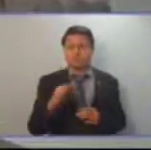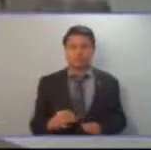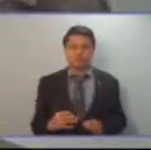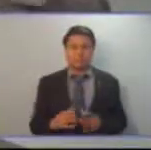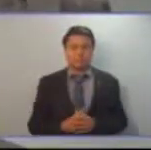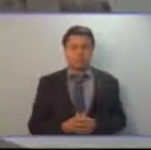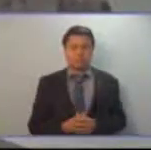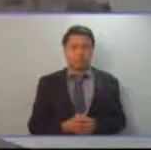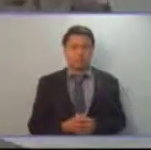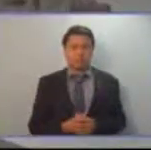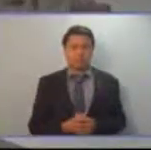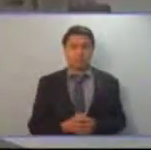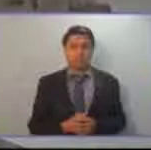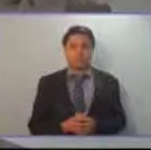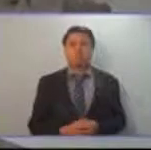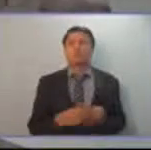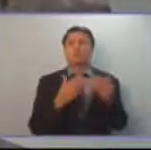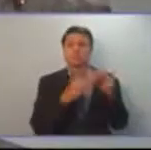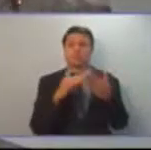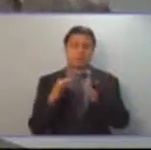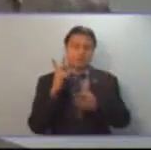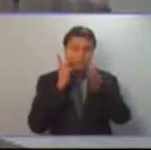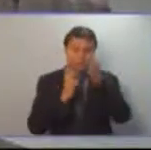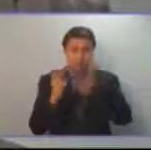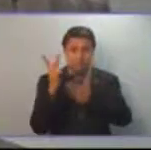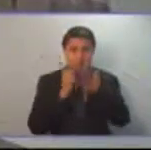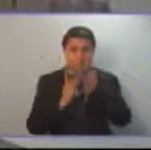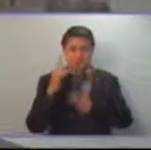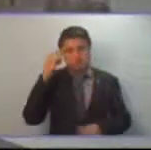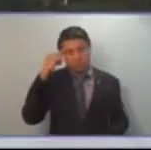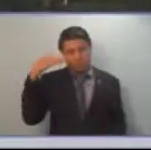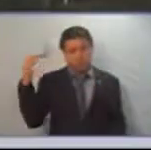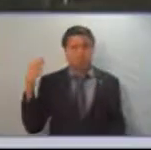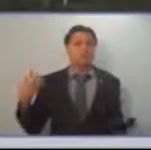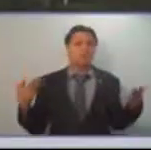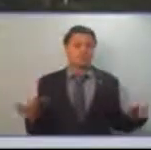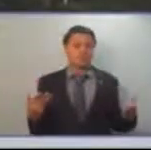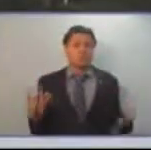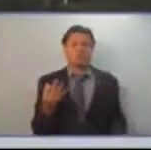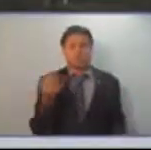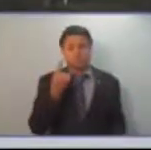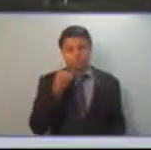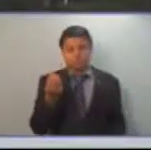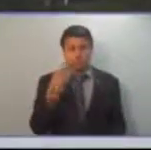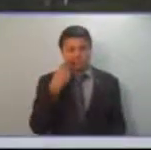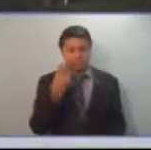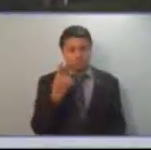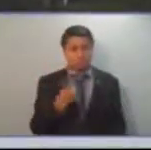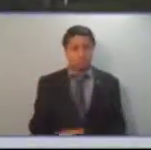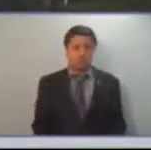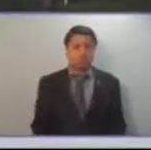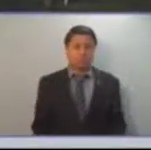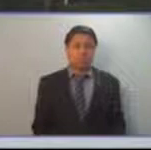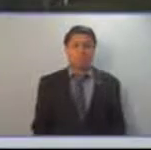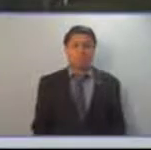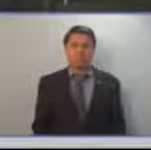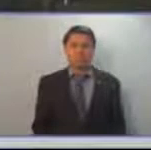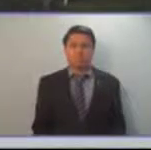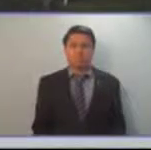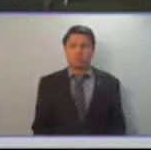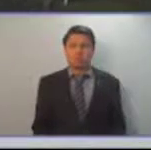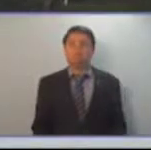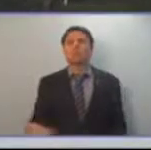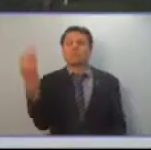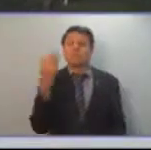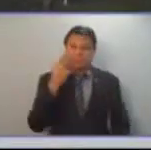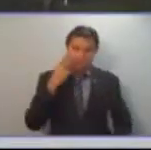la visión de varias perspectivas políticas, entonces no lo vemos como un enriquecimiento de la democracia.